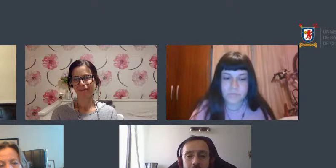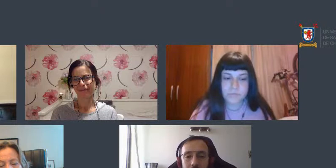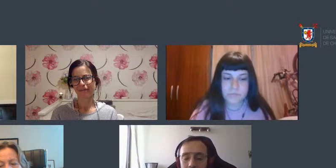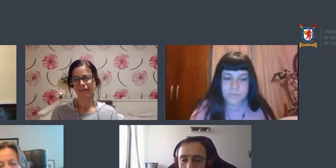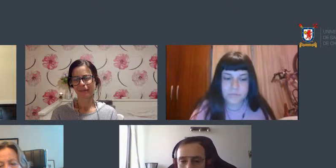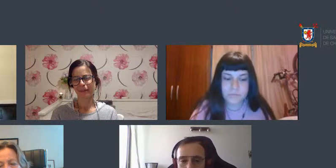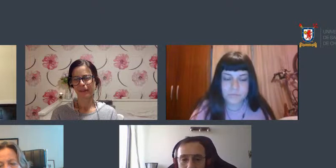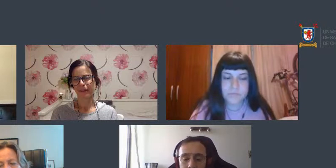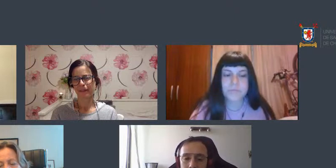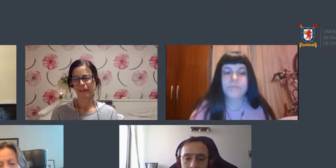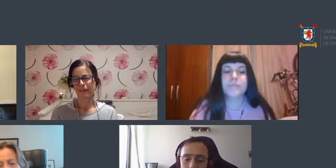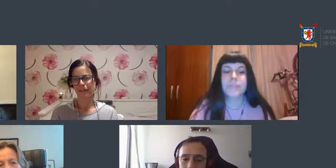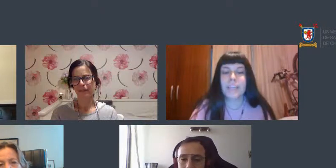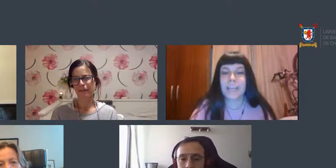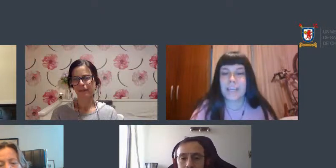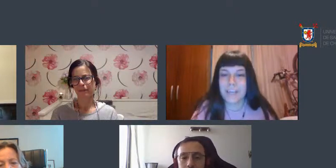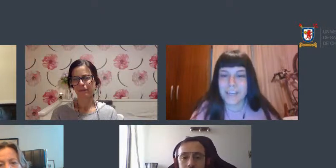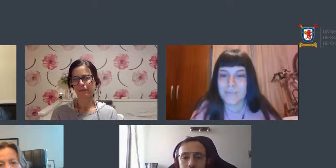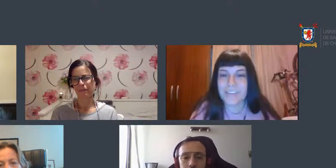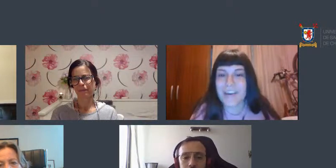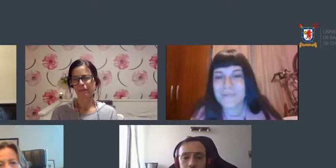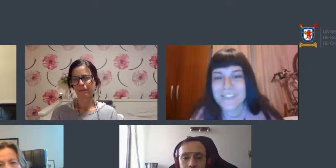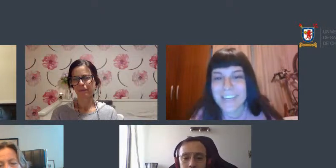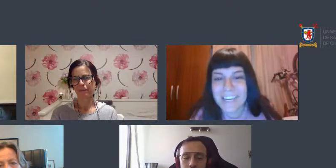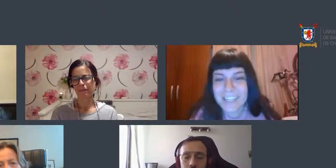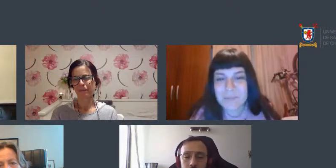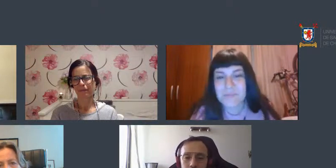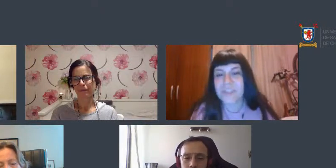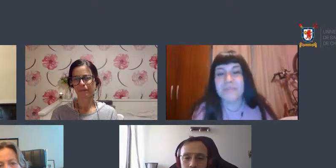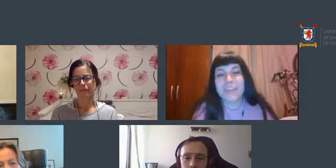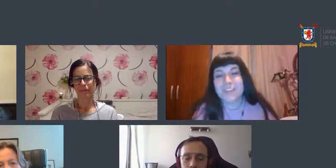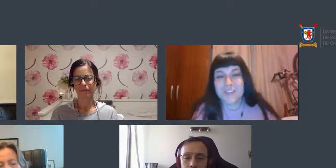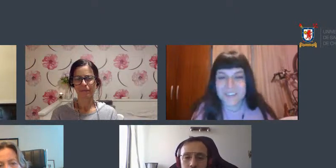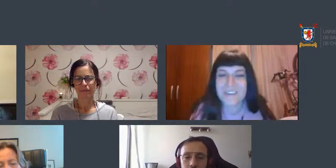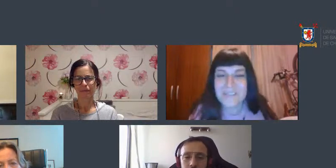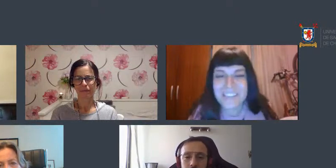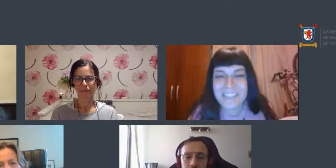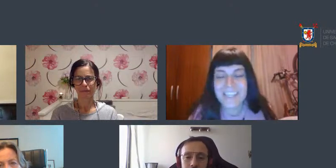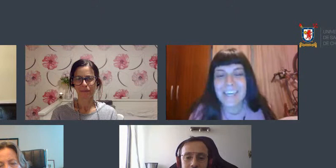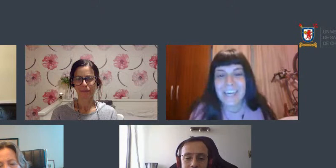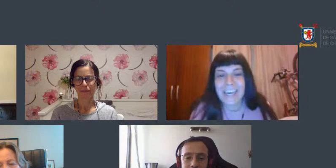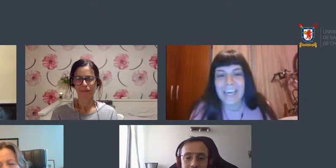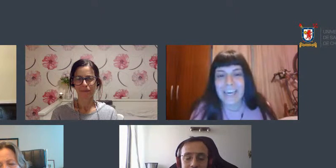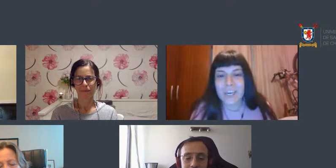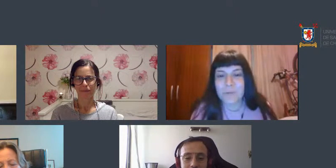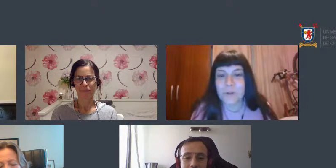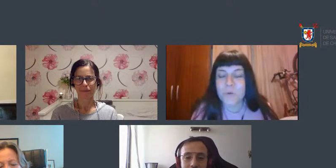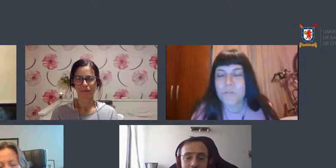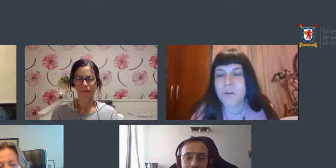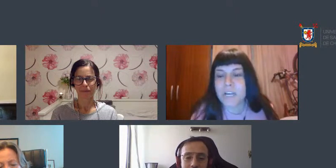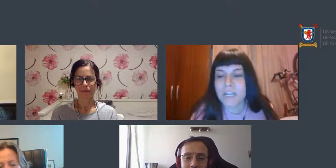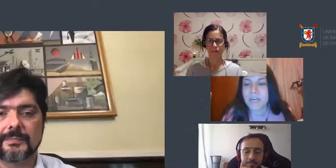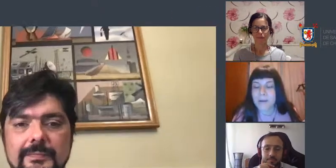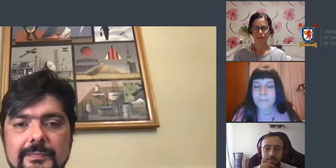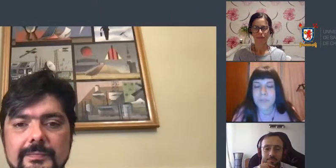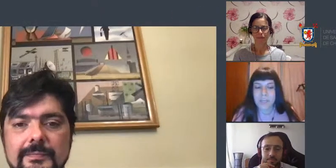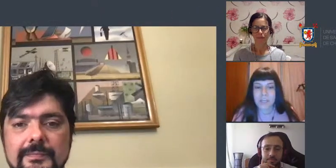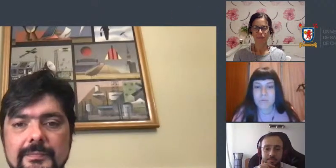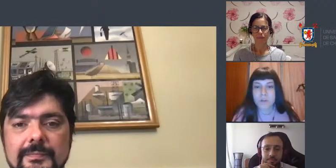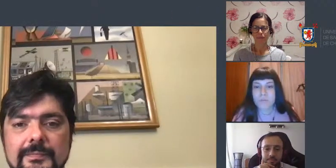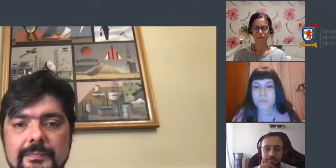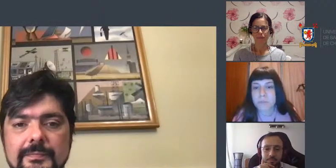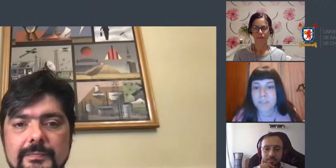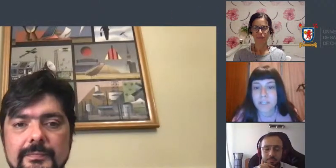esta actividad Jennifer ya muchas gracias por la invitación nuevamente bueno como vocalía